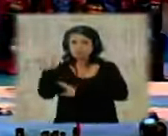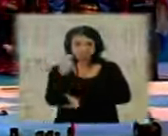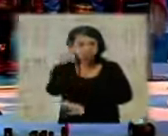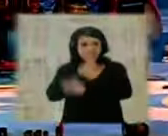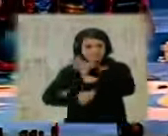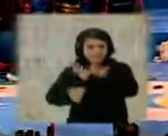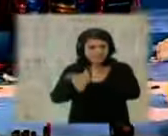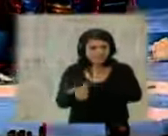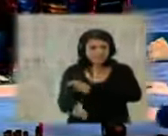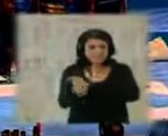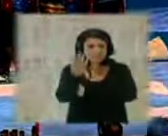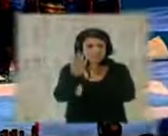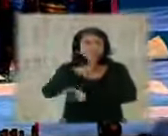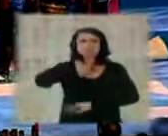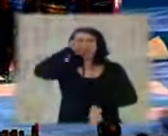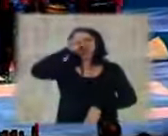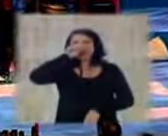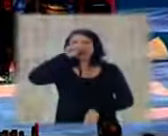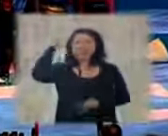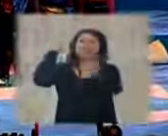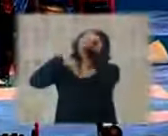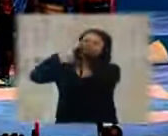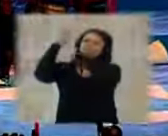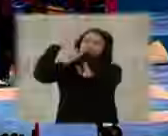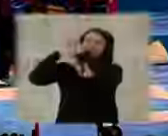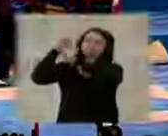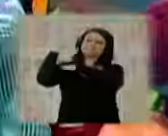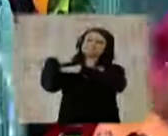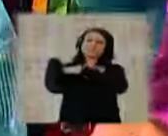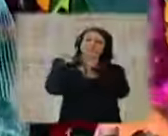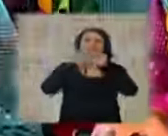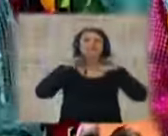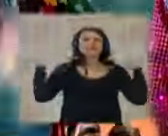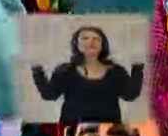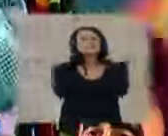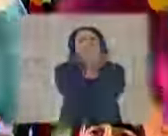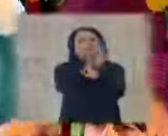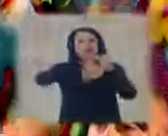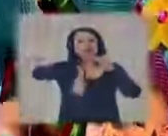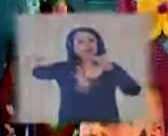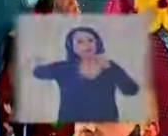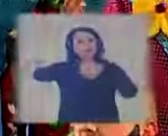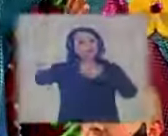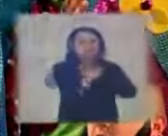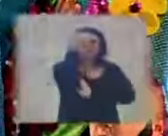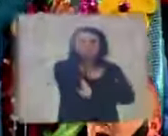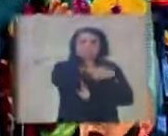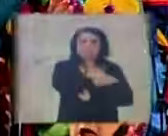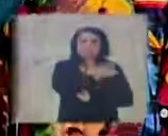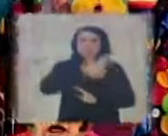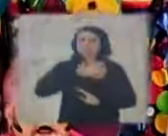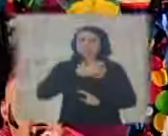nacer. Que recuerdo los de ayer que el estadio bautizó y que nunca olvidaré.